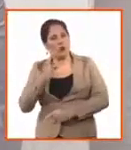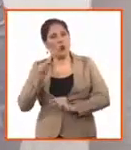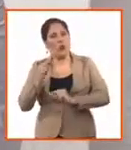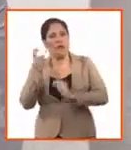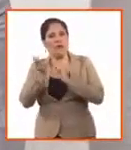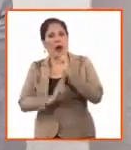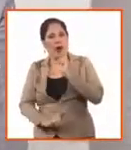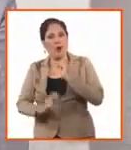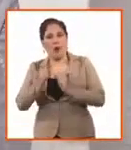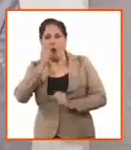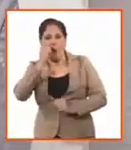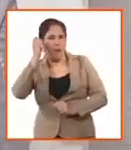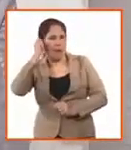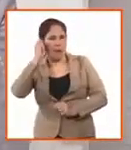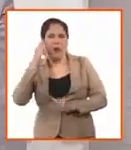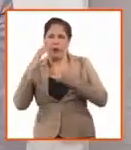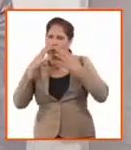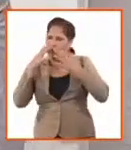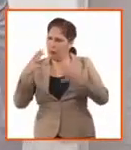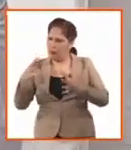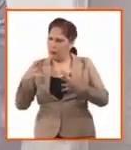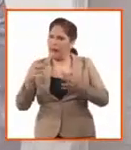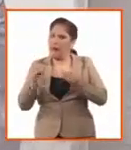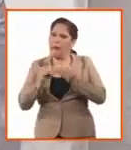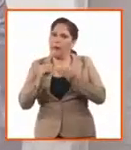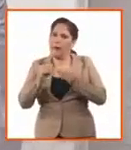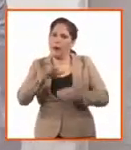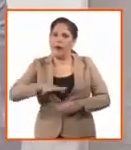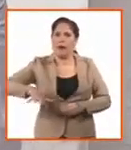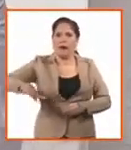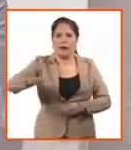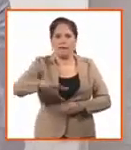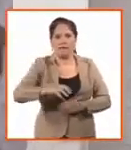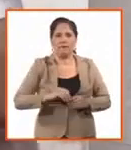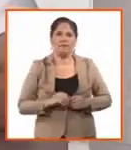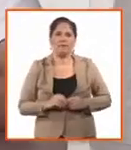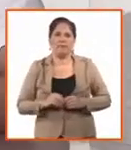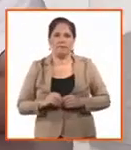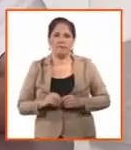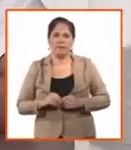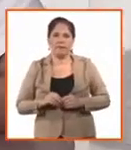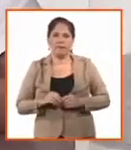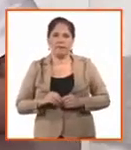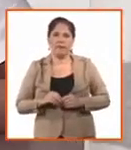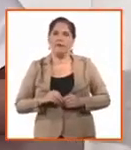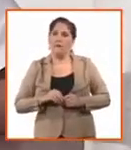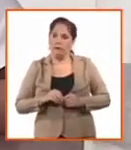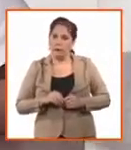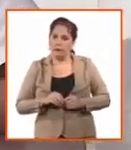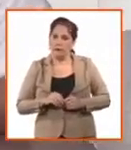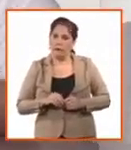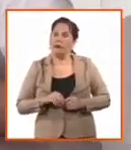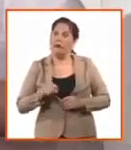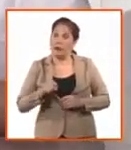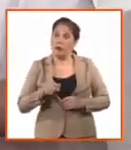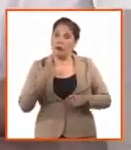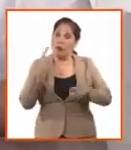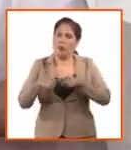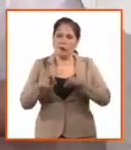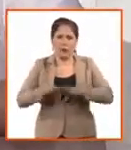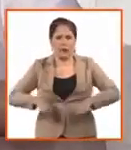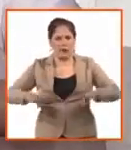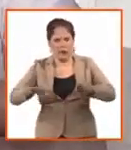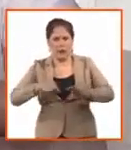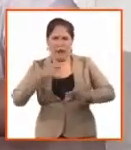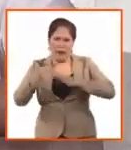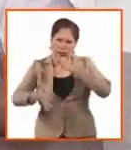como hombres y mujeres nuevos y seguir construyendo relaciones sociales emancipadas y alternativas. Entonces, eso da para mucha tela por donde cortar. Entonces, si